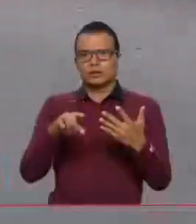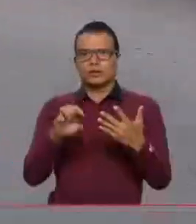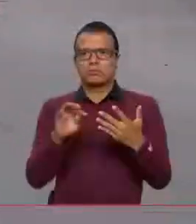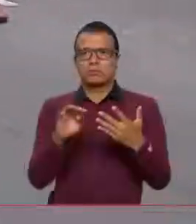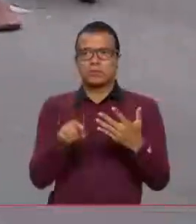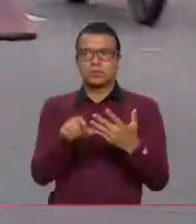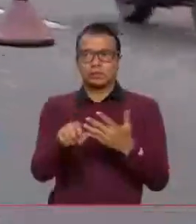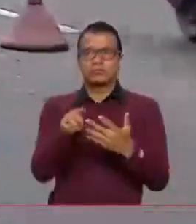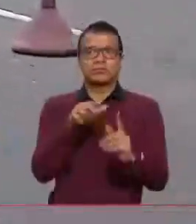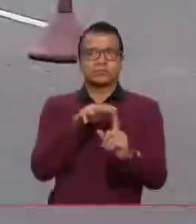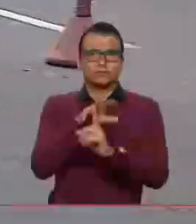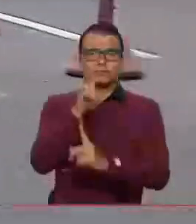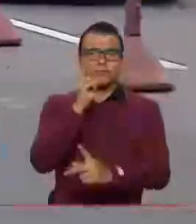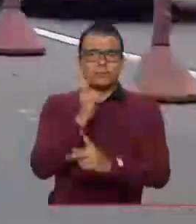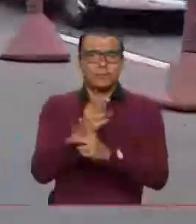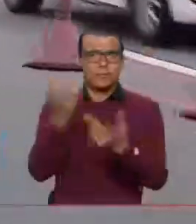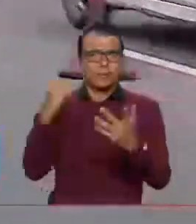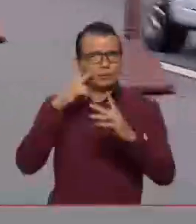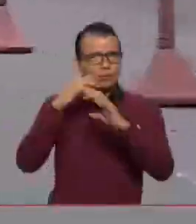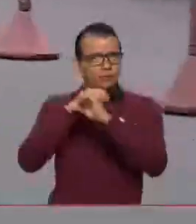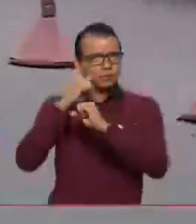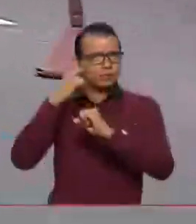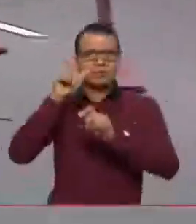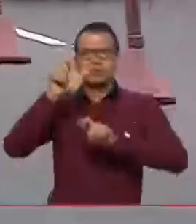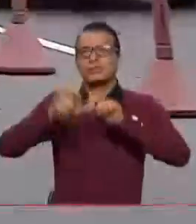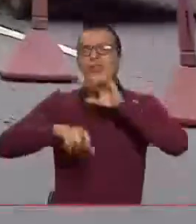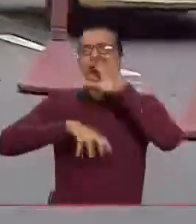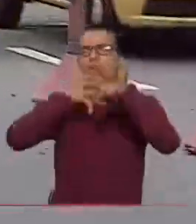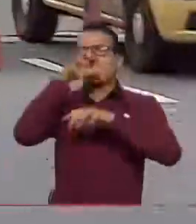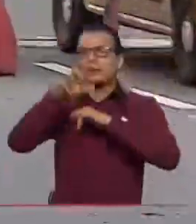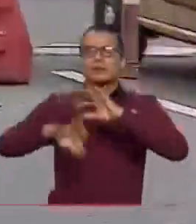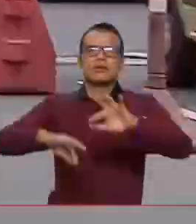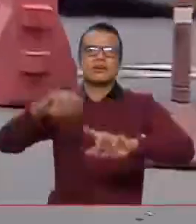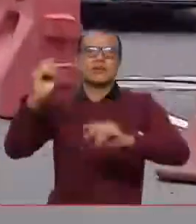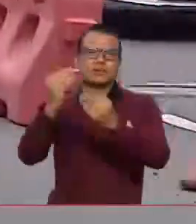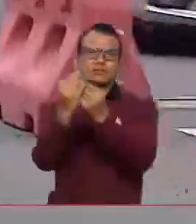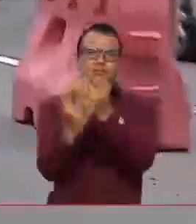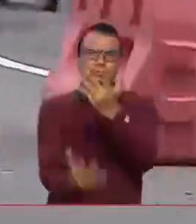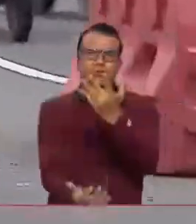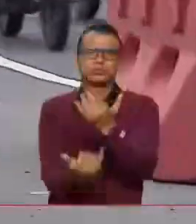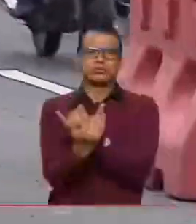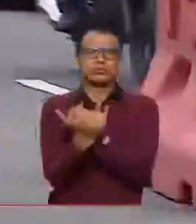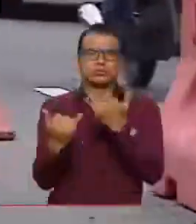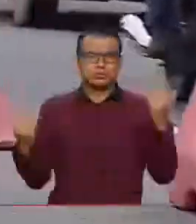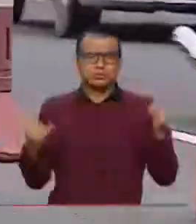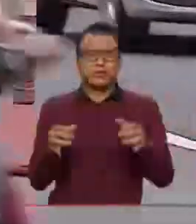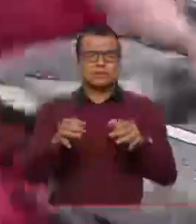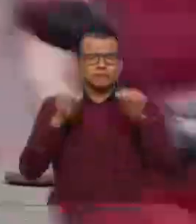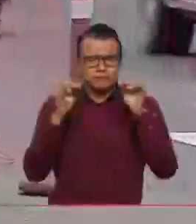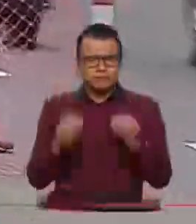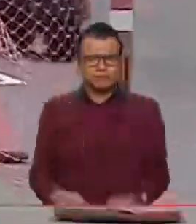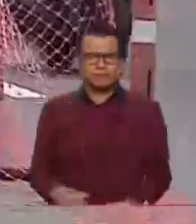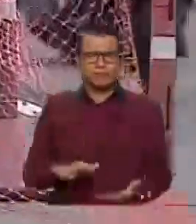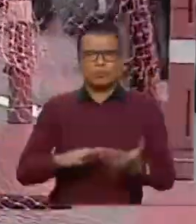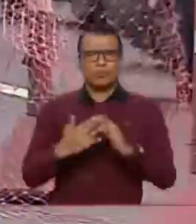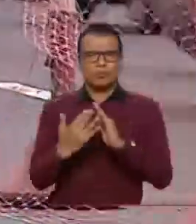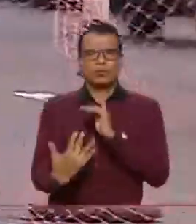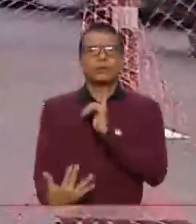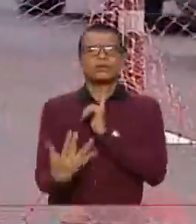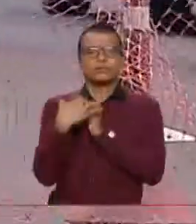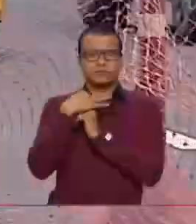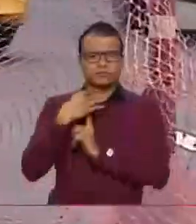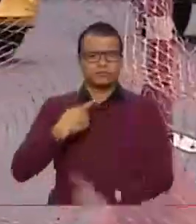la delincuencia, se escuchan de noche gritos, atracos, de todo. Atentan contra la vida de los mismos